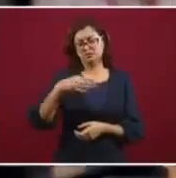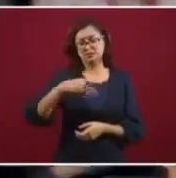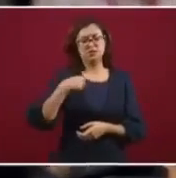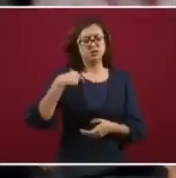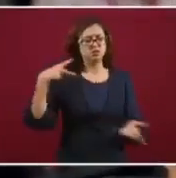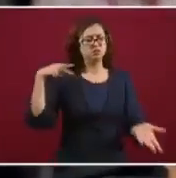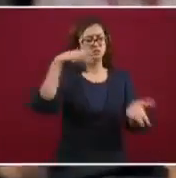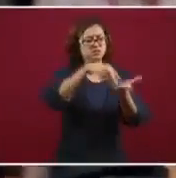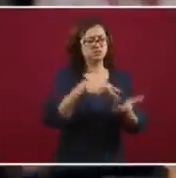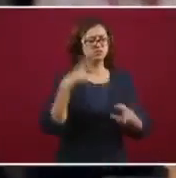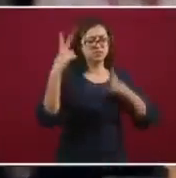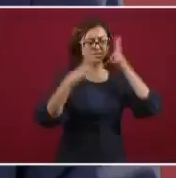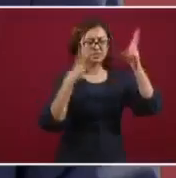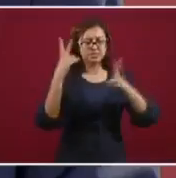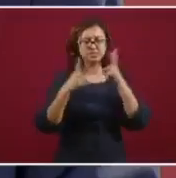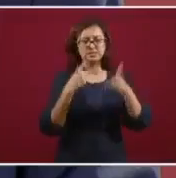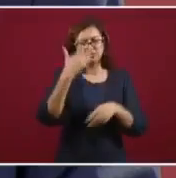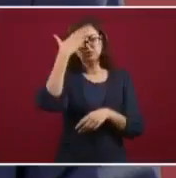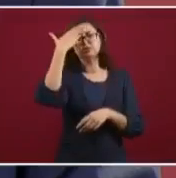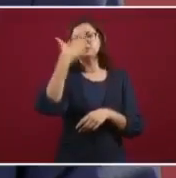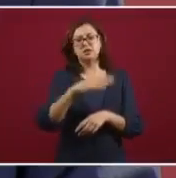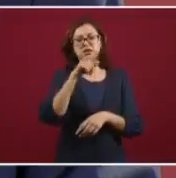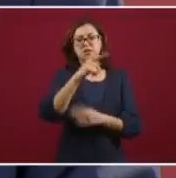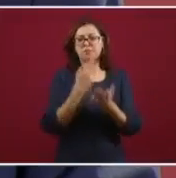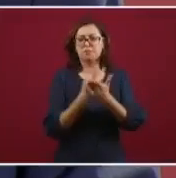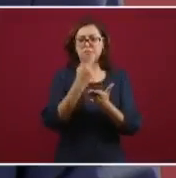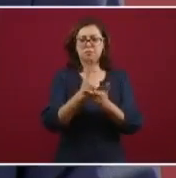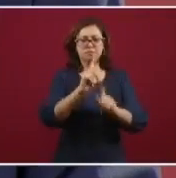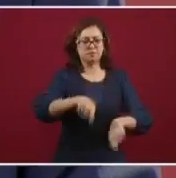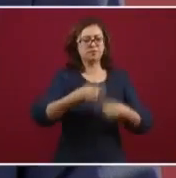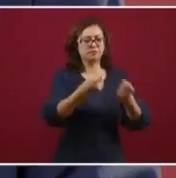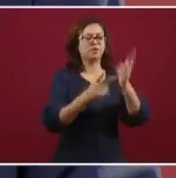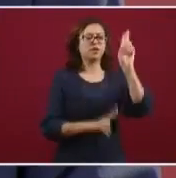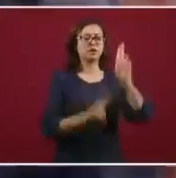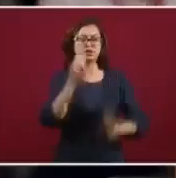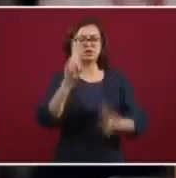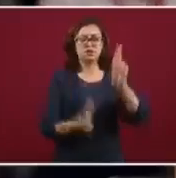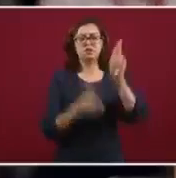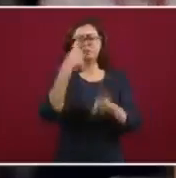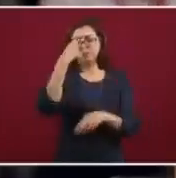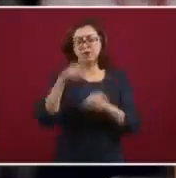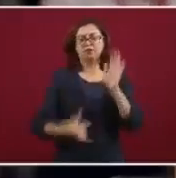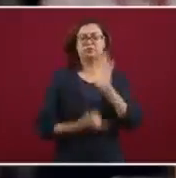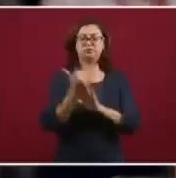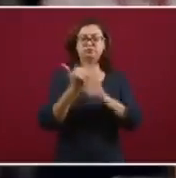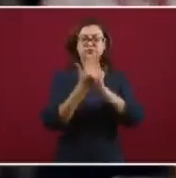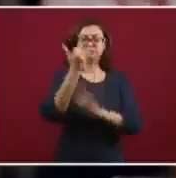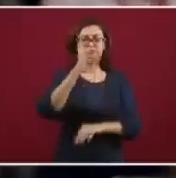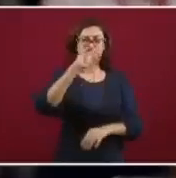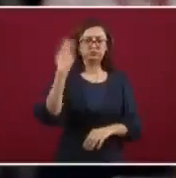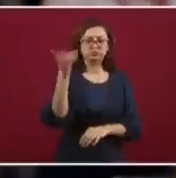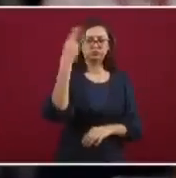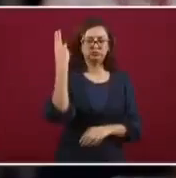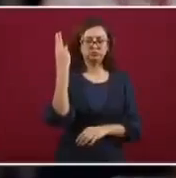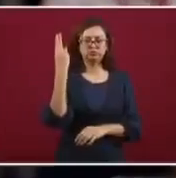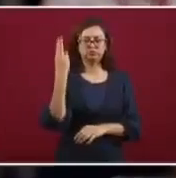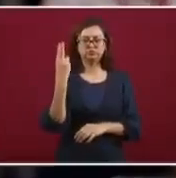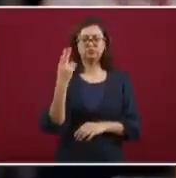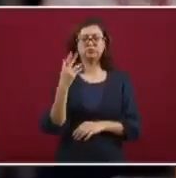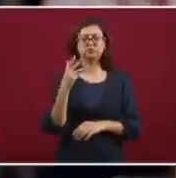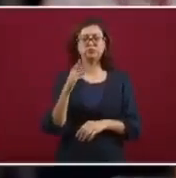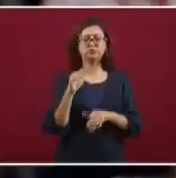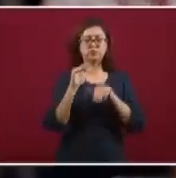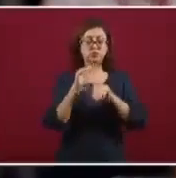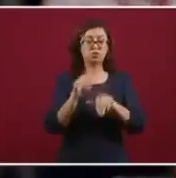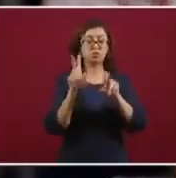supimos que se iba a hacer la entrega del predio que usted donó al municipio de Naucalpan para la construcción de una universidad. Respecto a